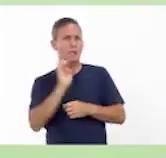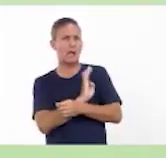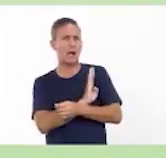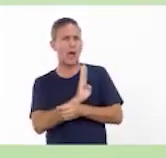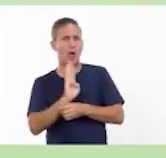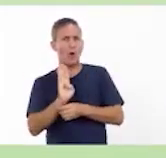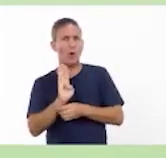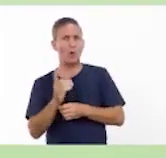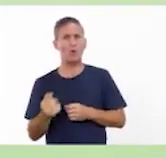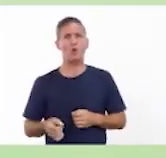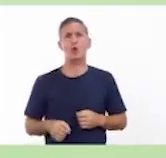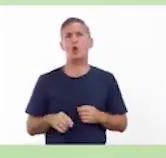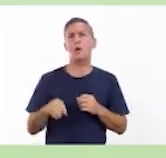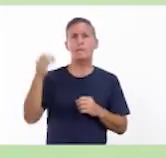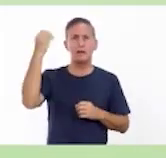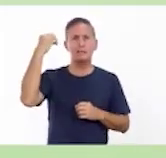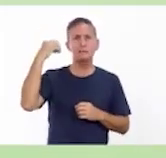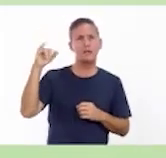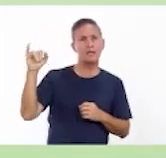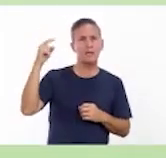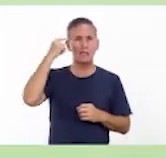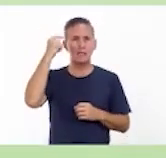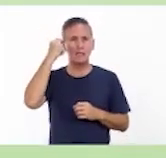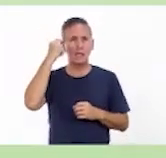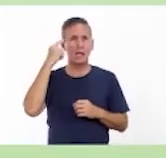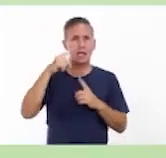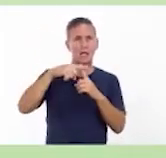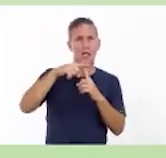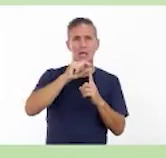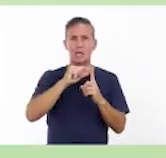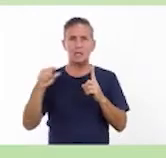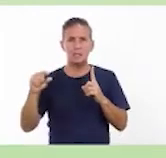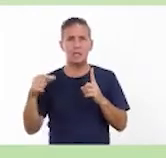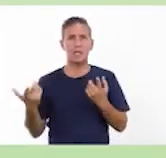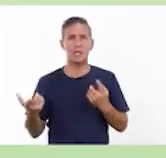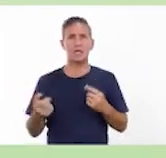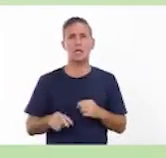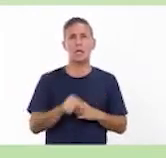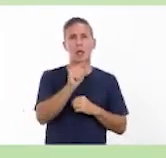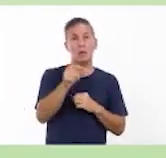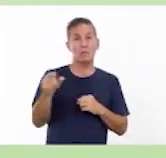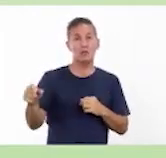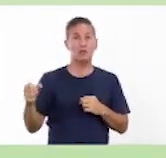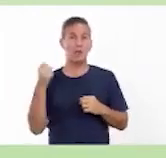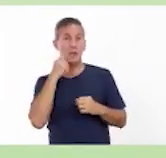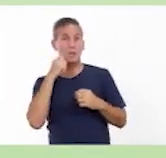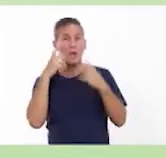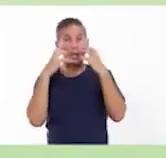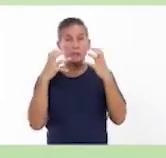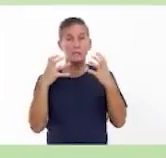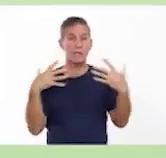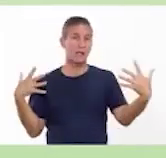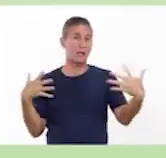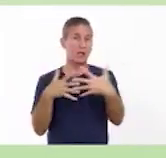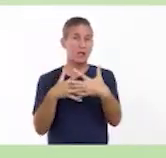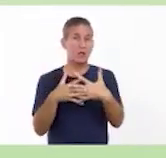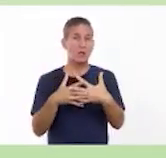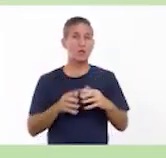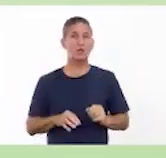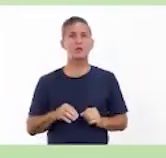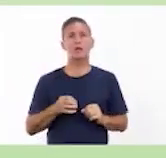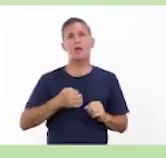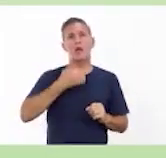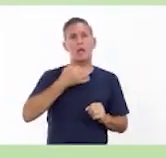Analizar la obra, ¿para qué? Para determinar ideas y temas, caracterizar personajes principales y sus